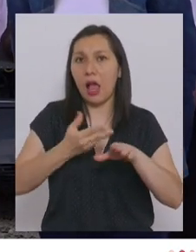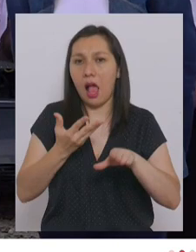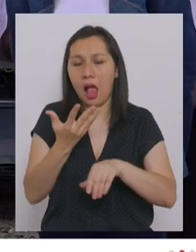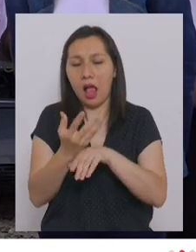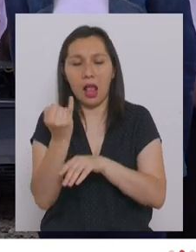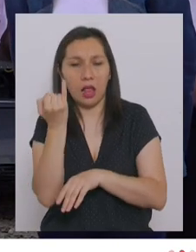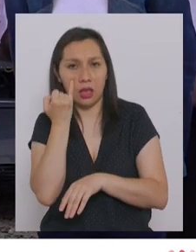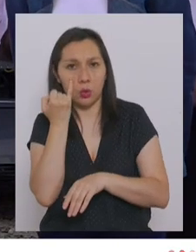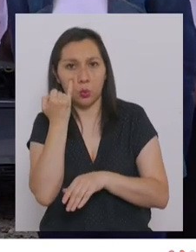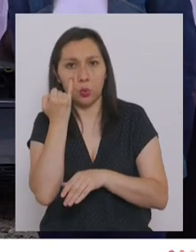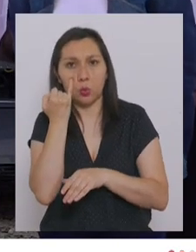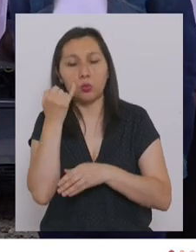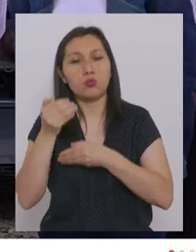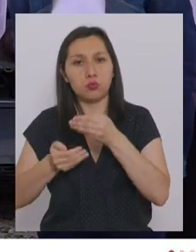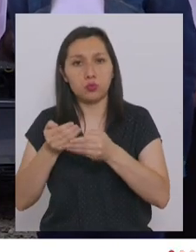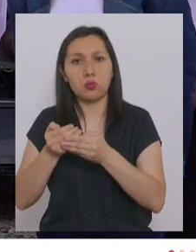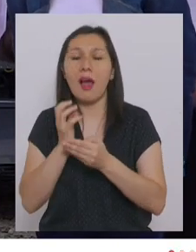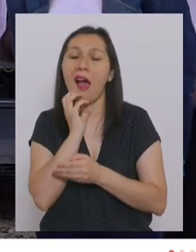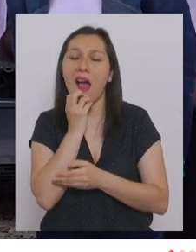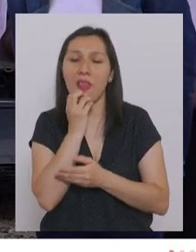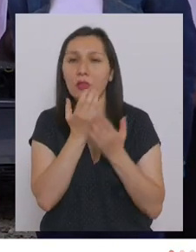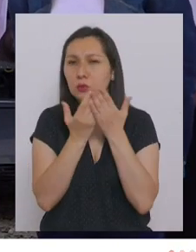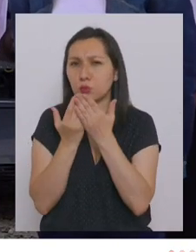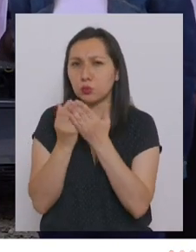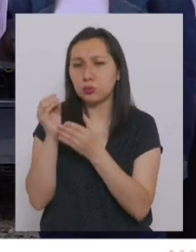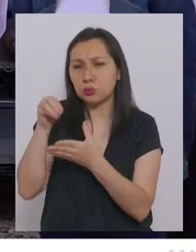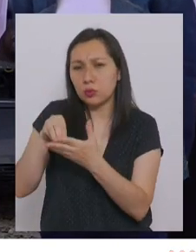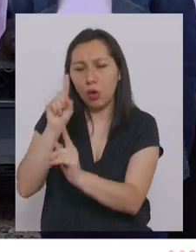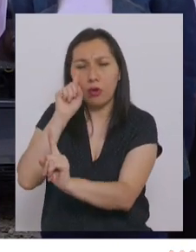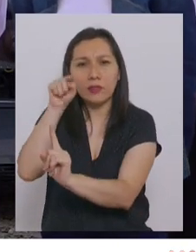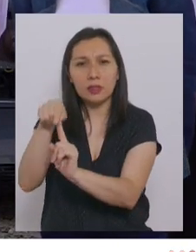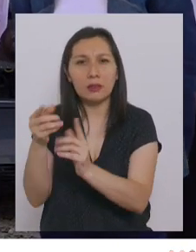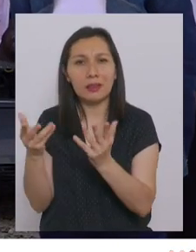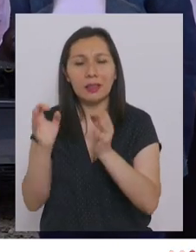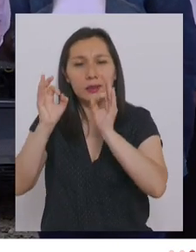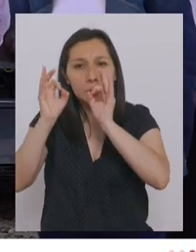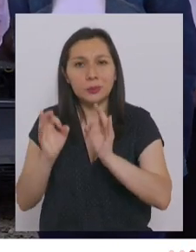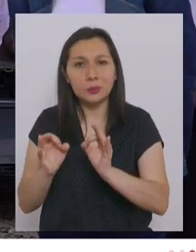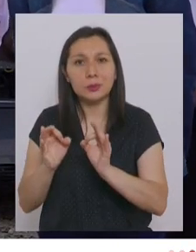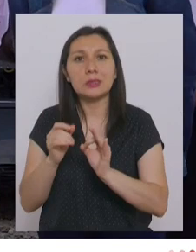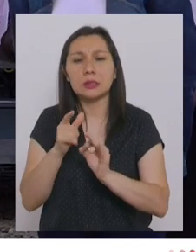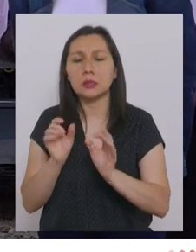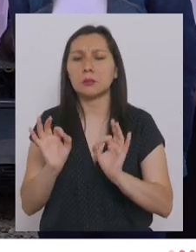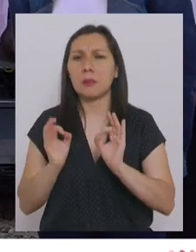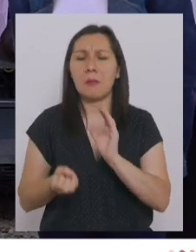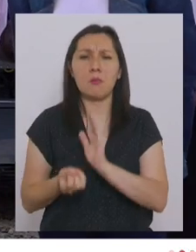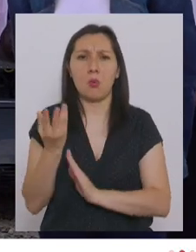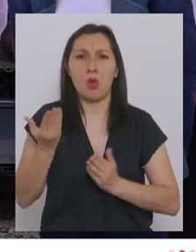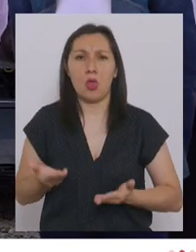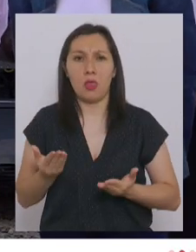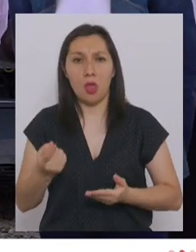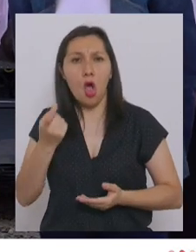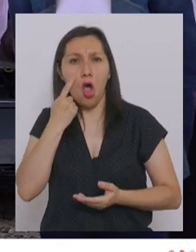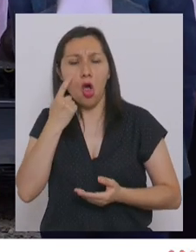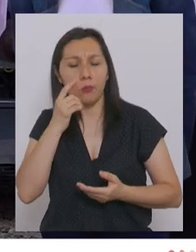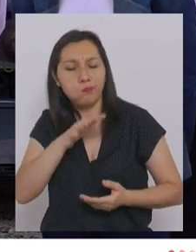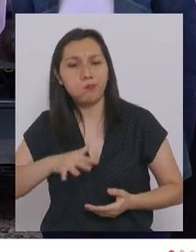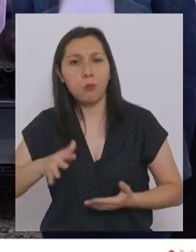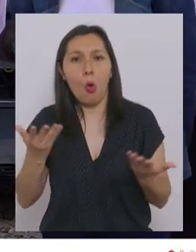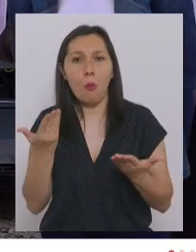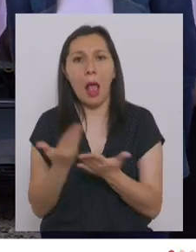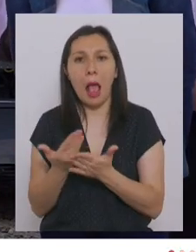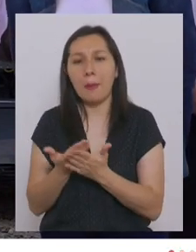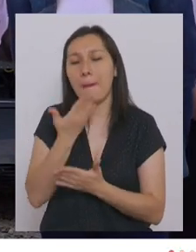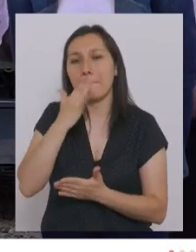instituto que está funcionando en Antofagasta, cuya una de sus misiones es precisamente estar en la vanguardia del conocimiento de cómo